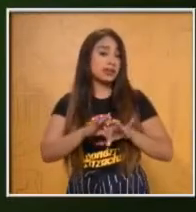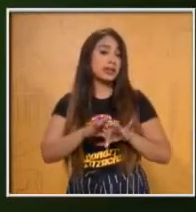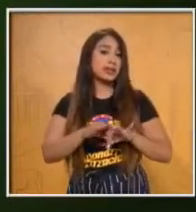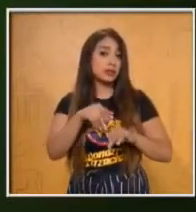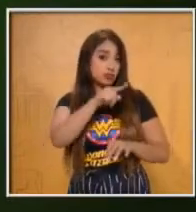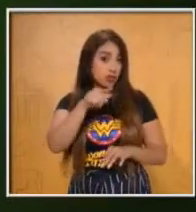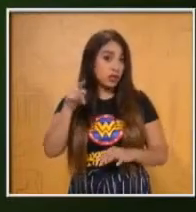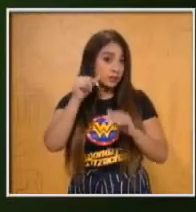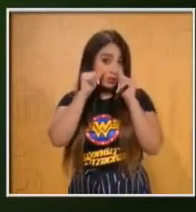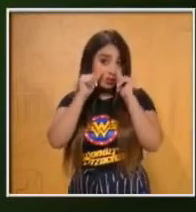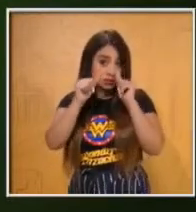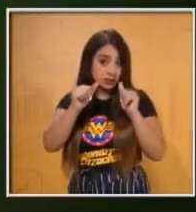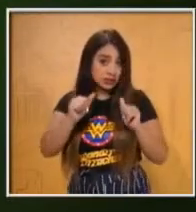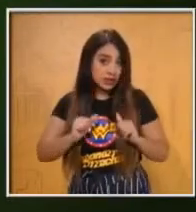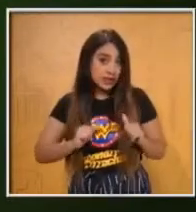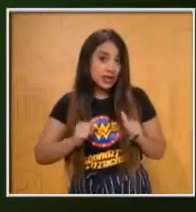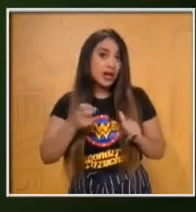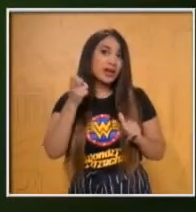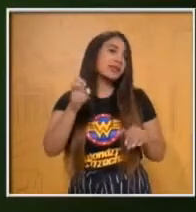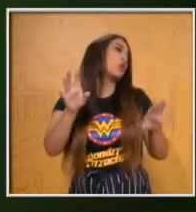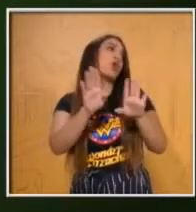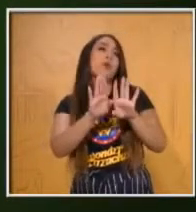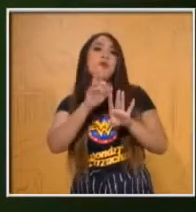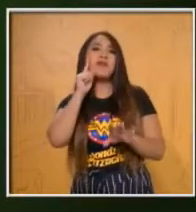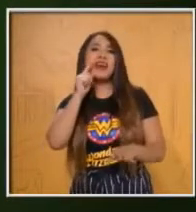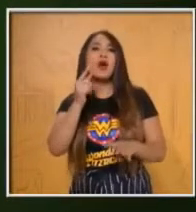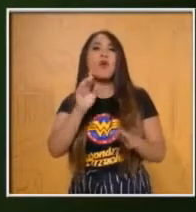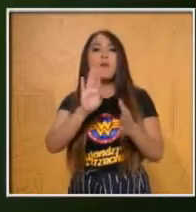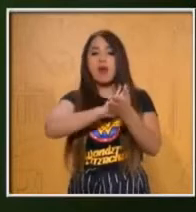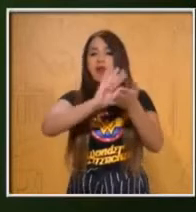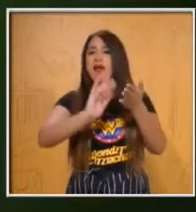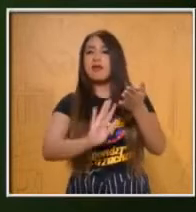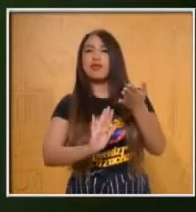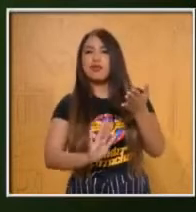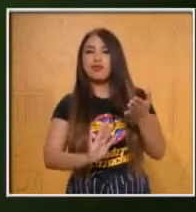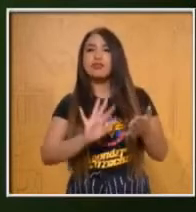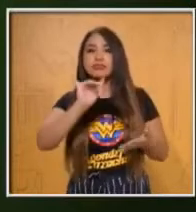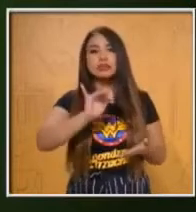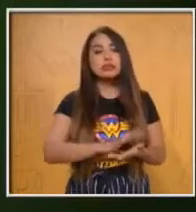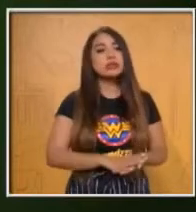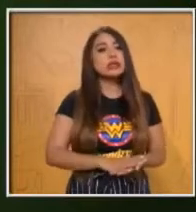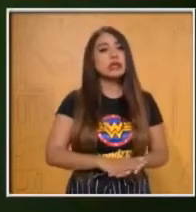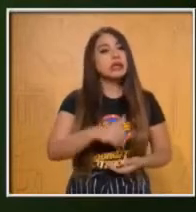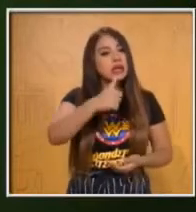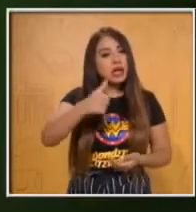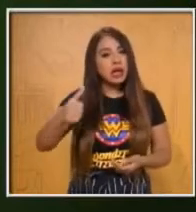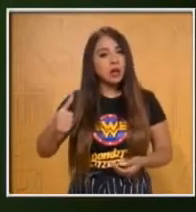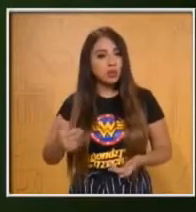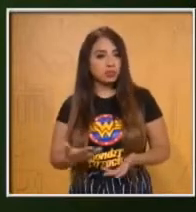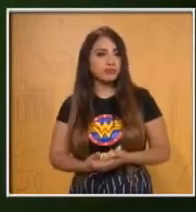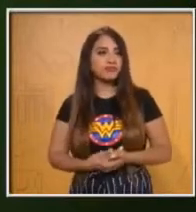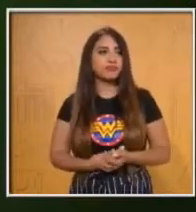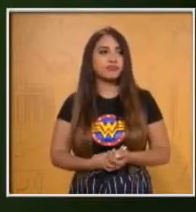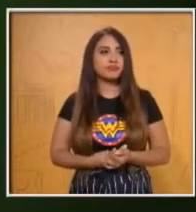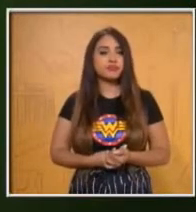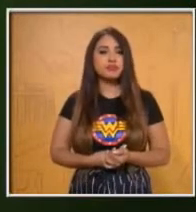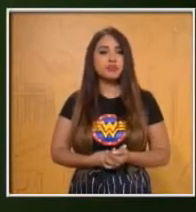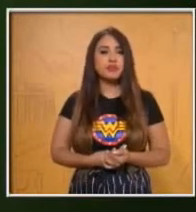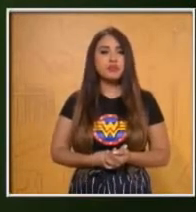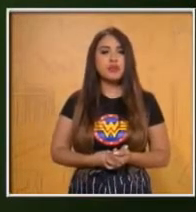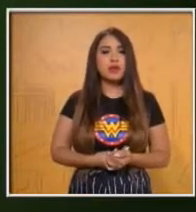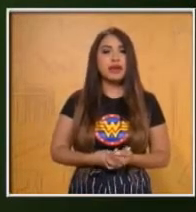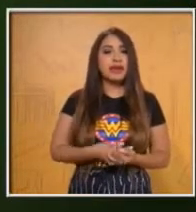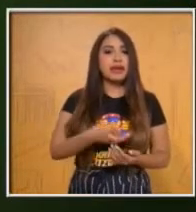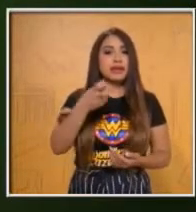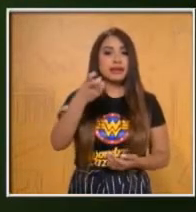pusieron atención en la entonación que la maestra Blandi nos hizo en cada uno de los signos que estuvimos viendo. Y de esta manera es